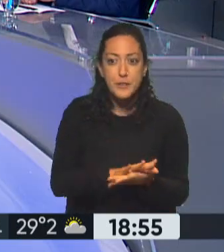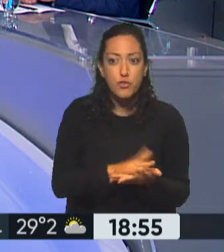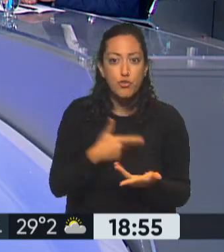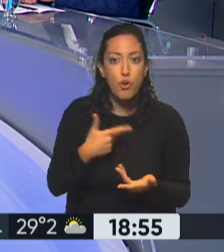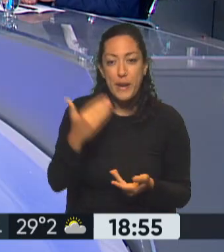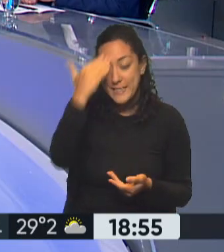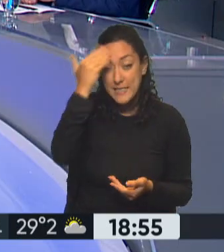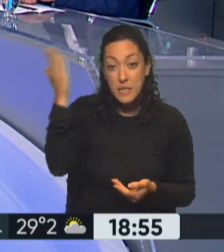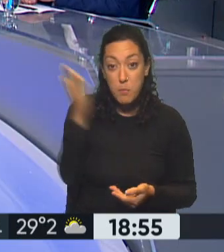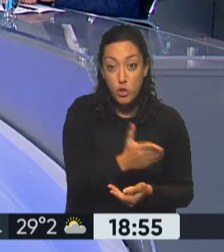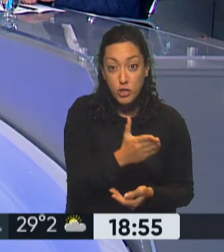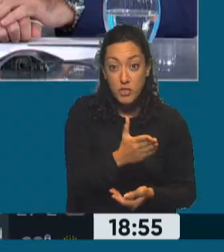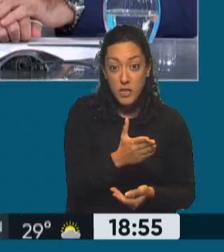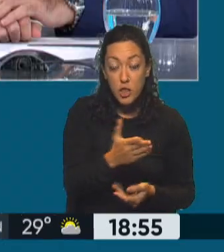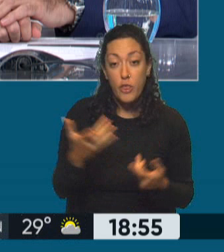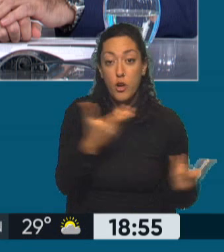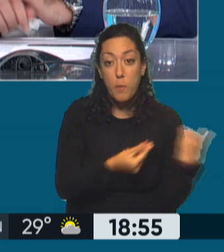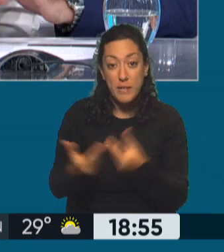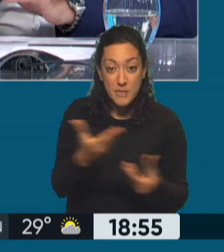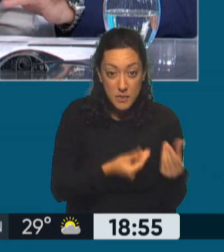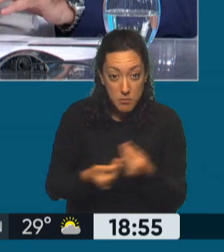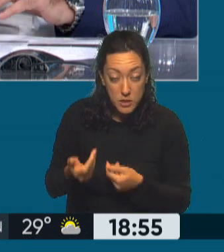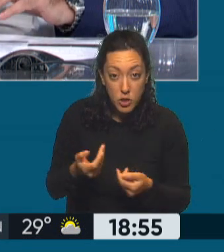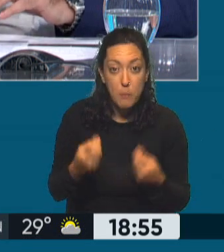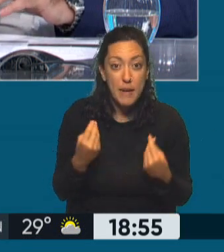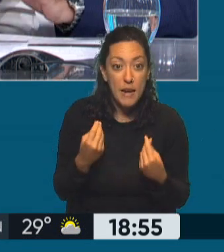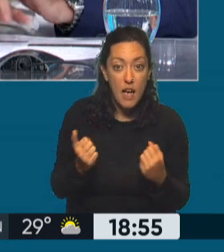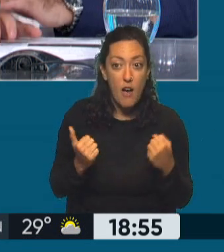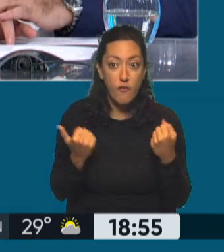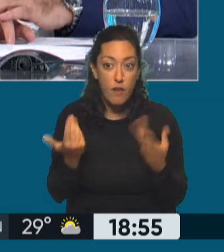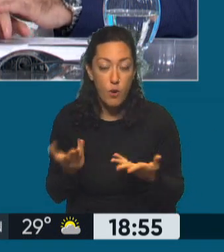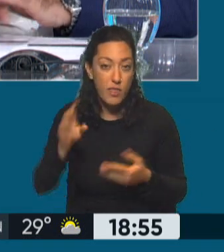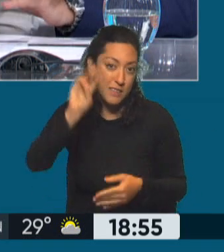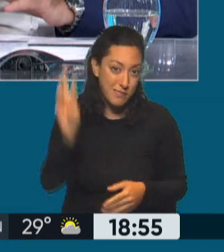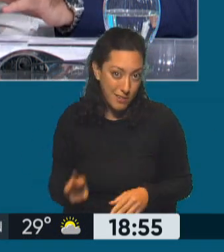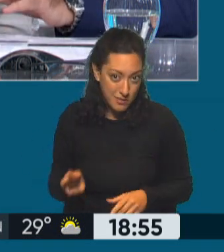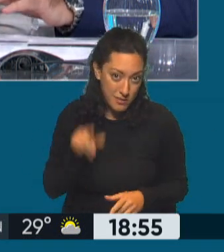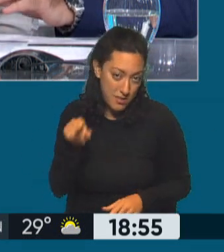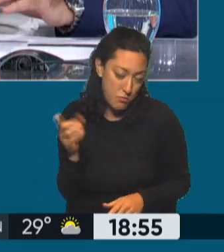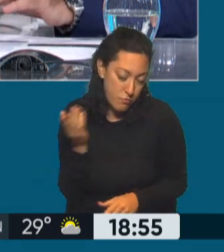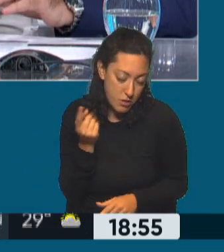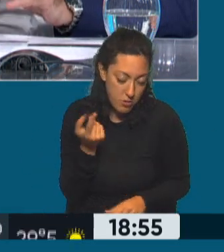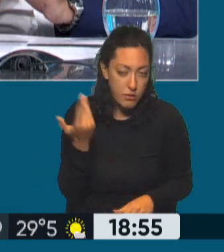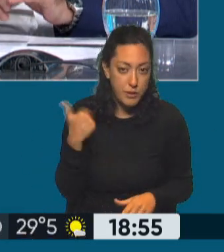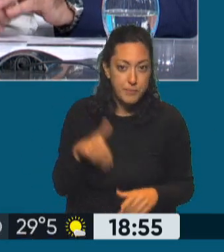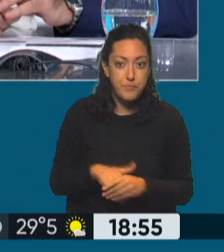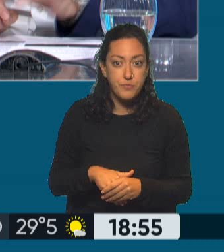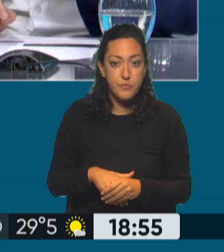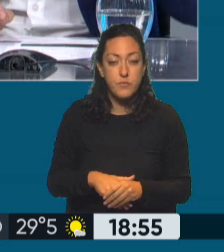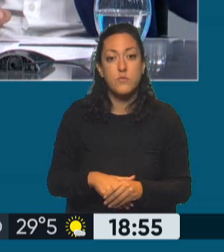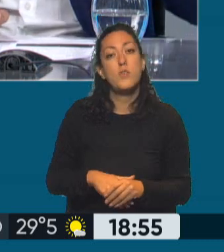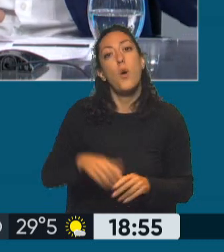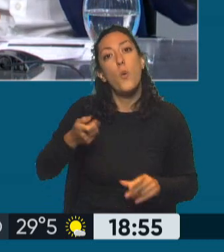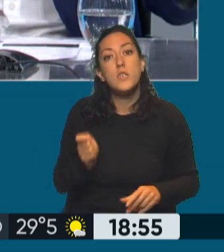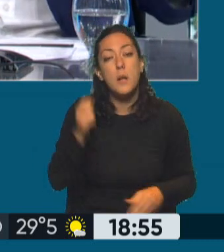del 15% de la masa coparticipable en favor de las políticas del ANSES en ese momento. Ese proceso judicial empieza